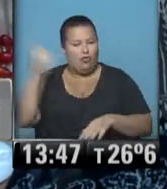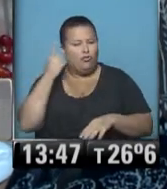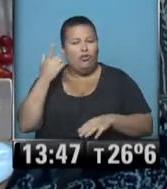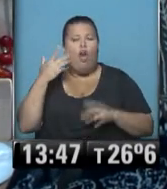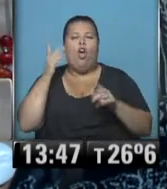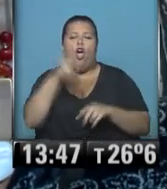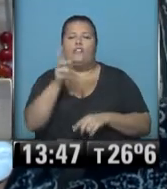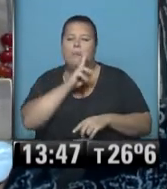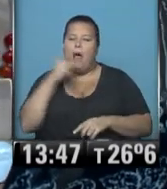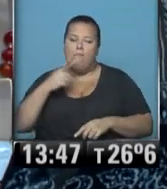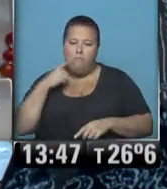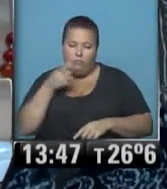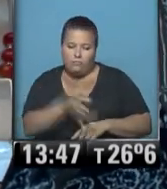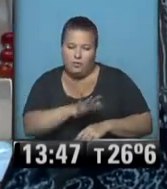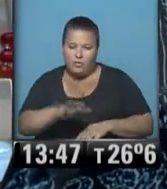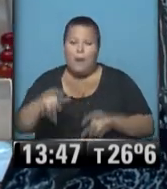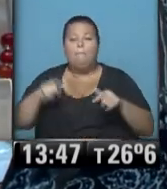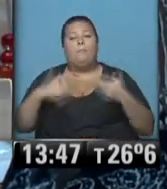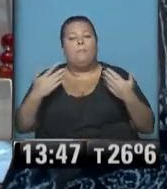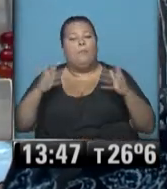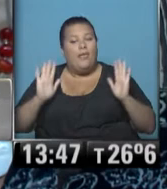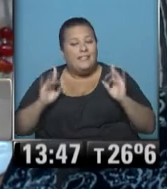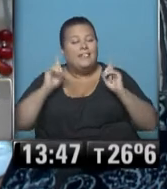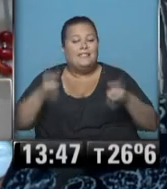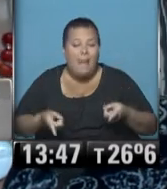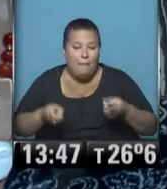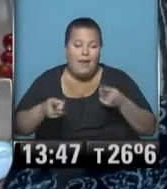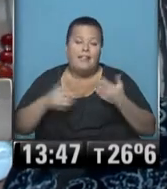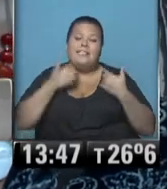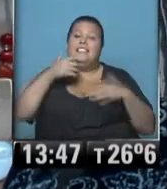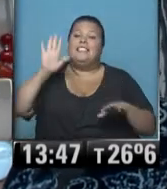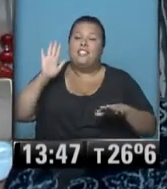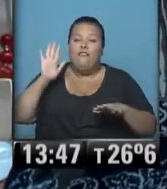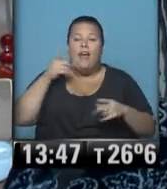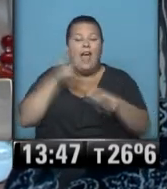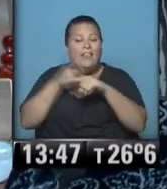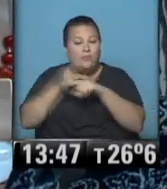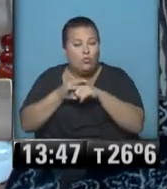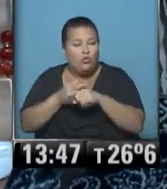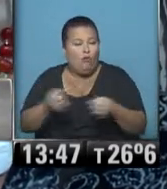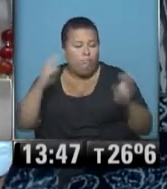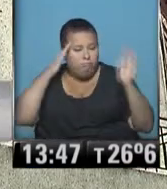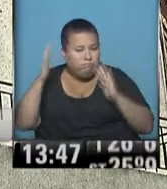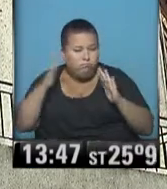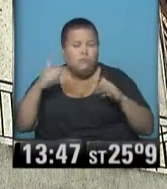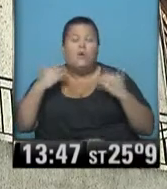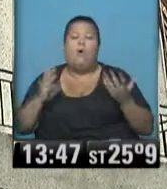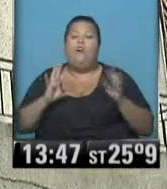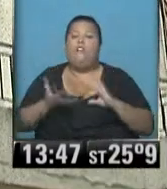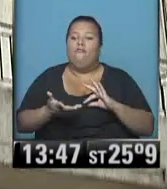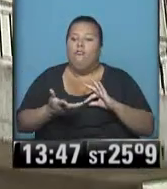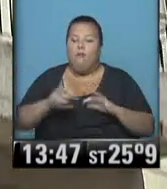violencia contra la mujer, pero aquí podría estar combinado, si ha sido detrás de una discusión muy fuerte, como